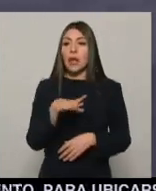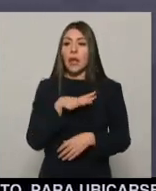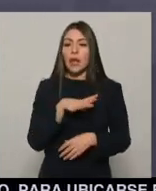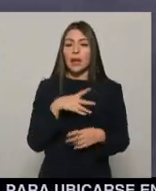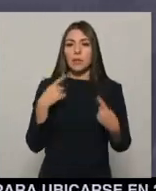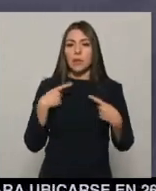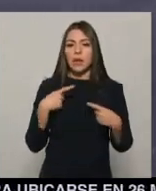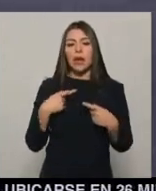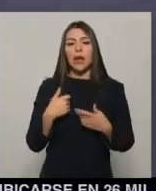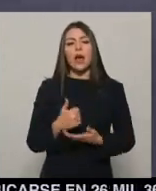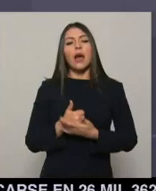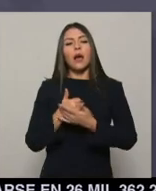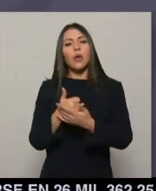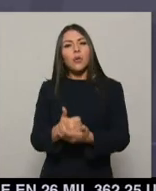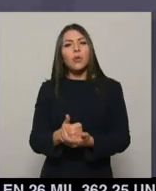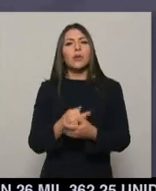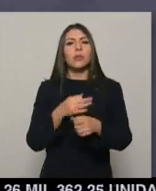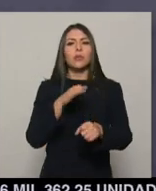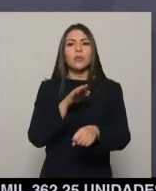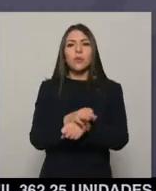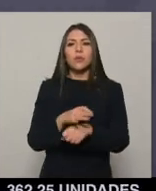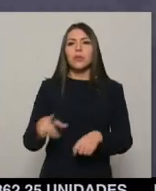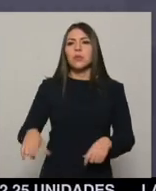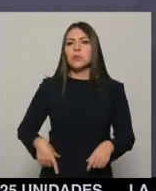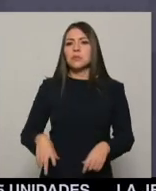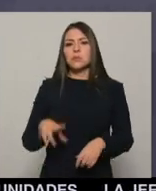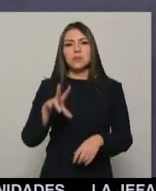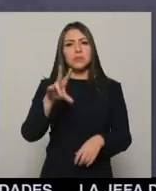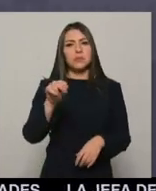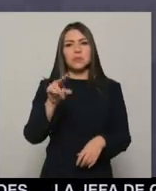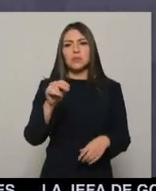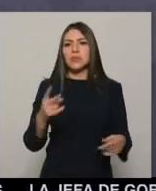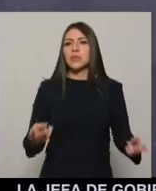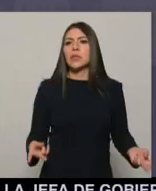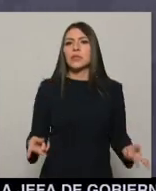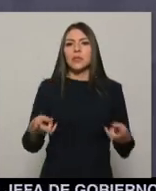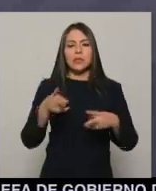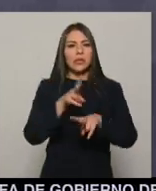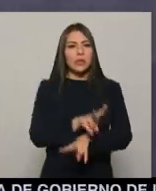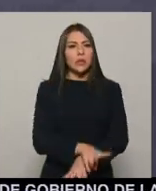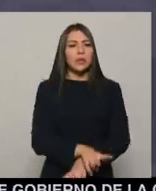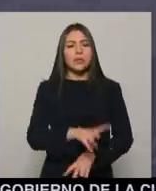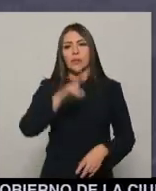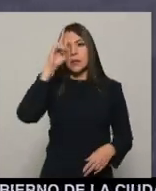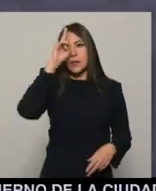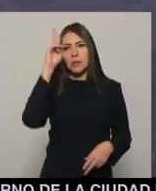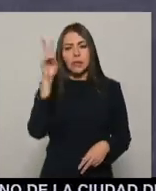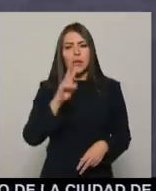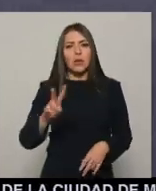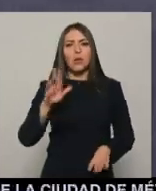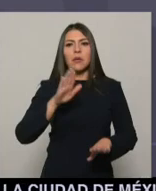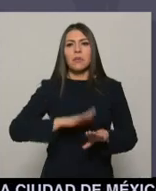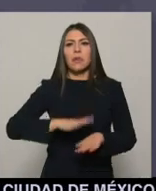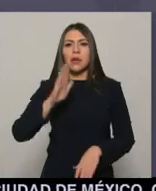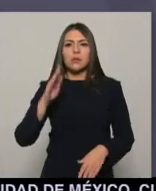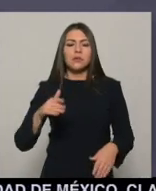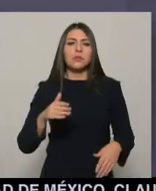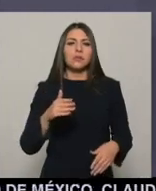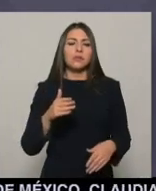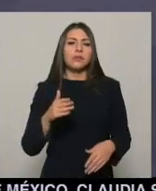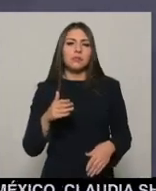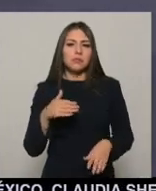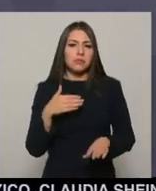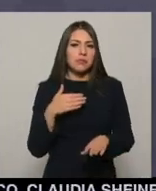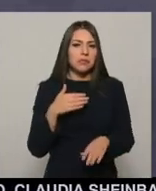con un cobijo por parte de las autoridades, al contrario, son más violentadas aún. Se ha mandado